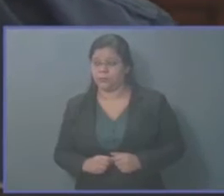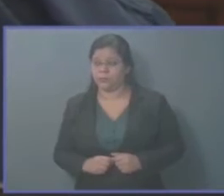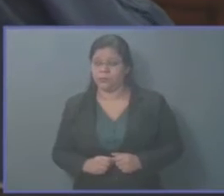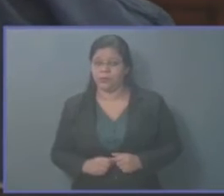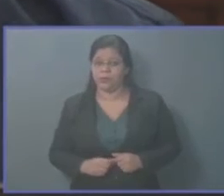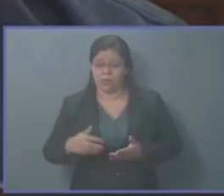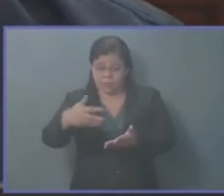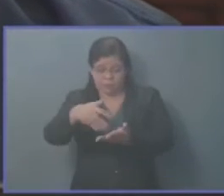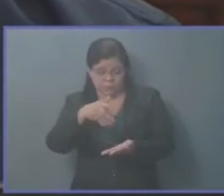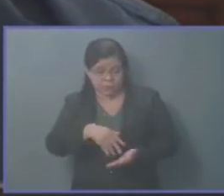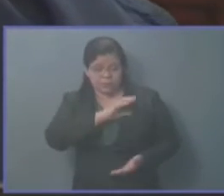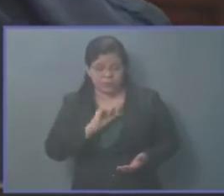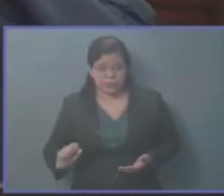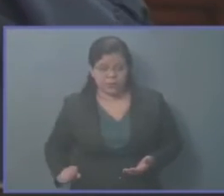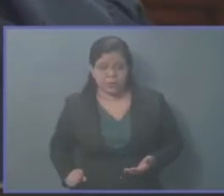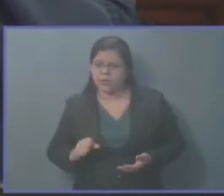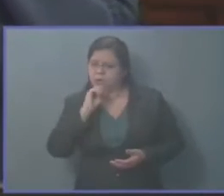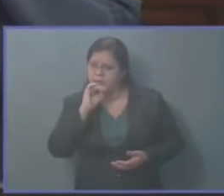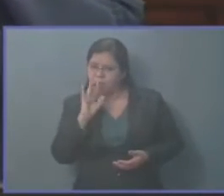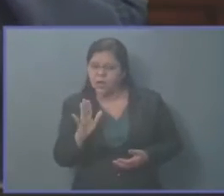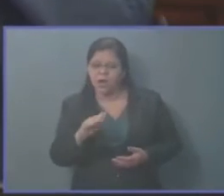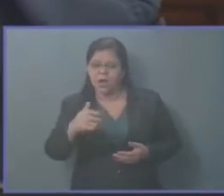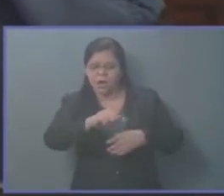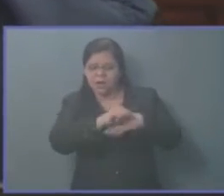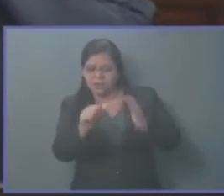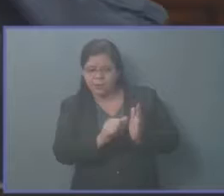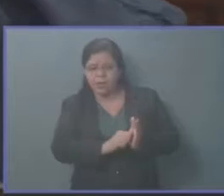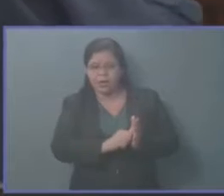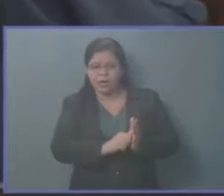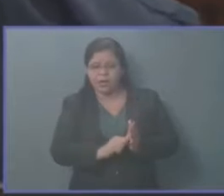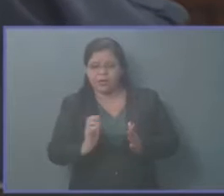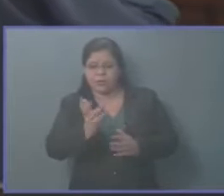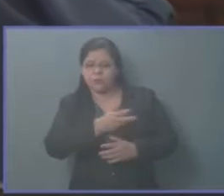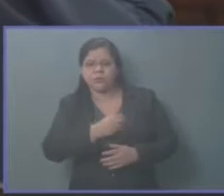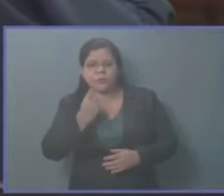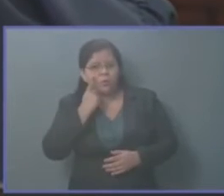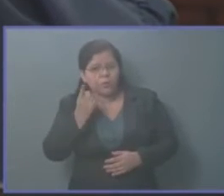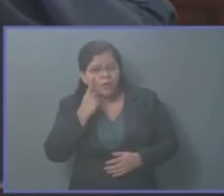el pueblo salvadoreño sobre el trabajo de esta Asamblea Legislativa es la que tenemos que cuidar,